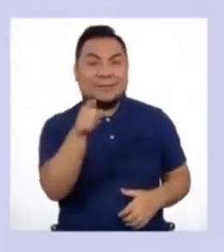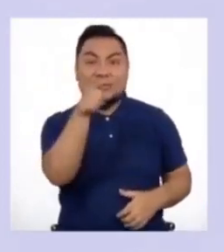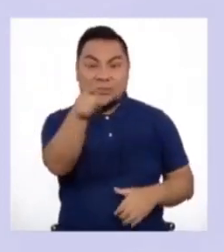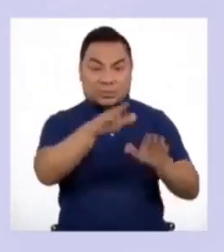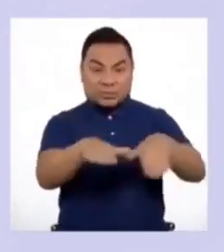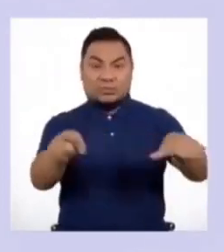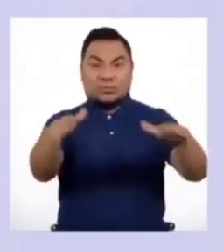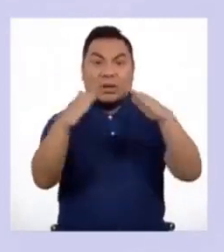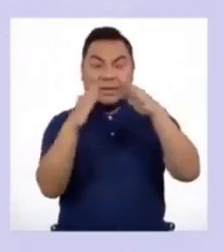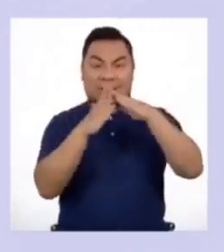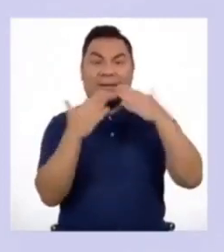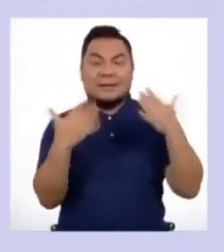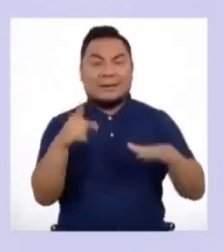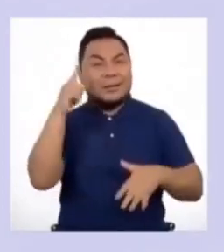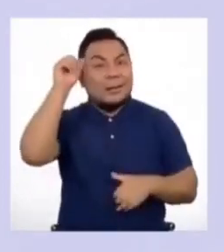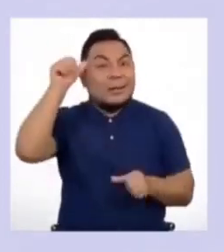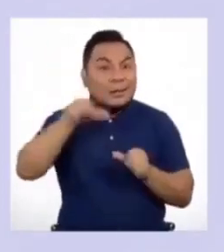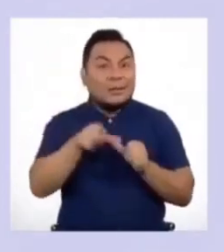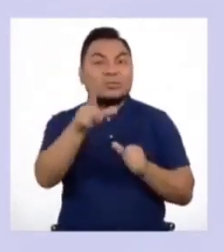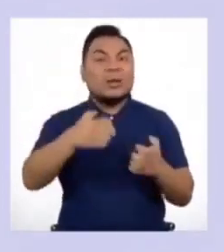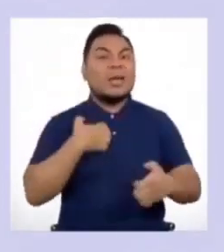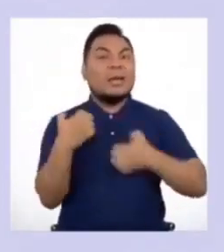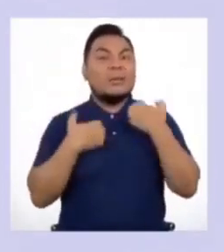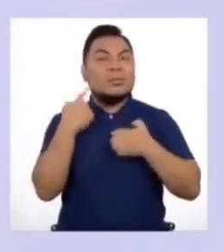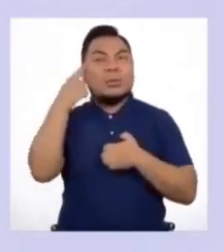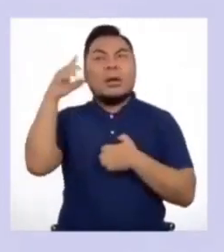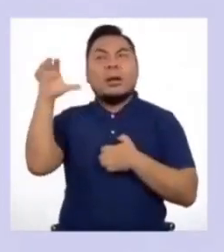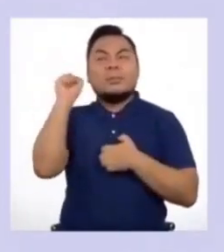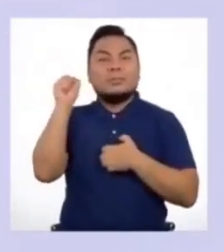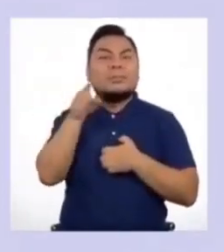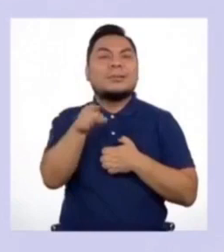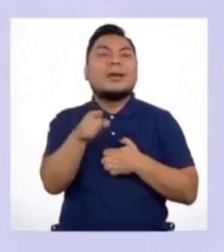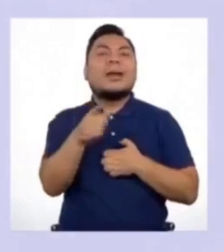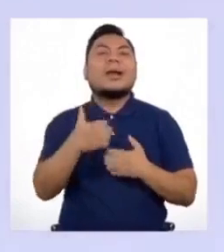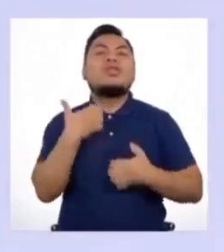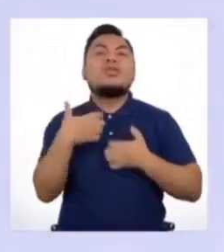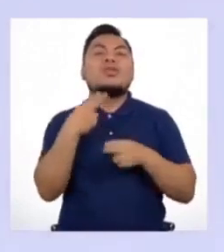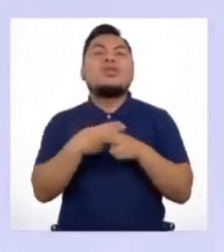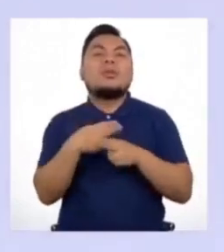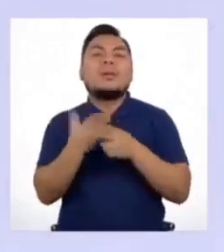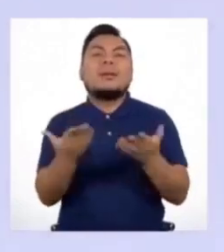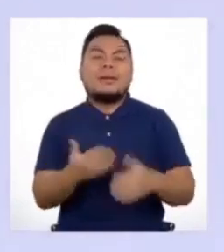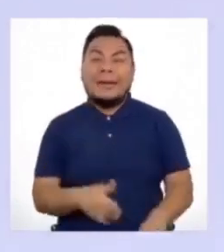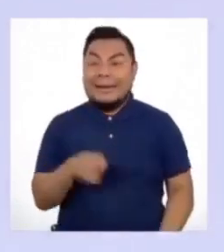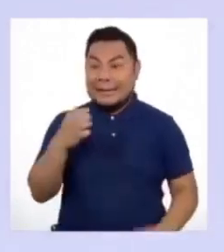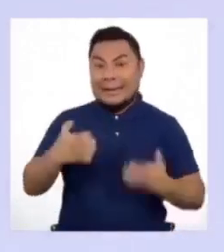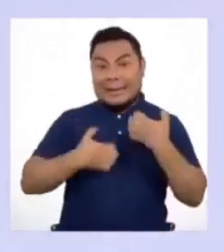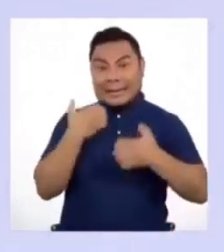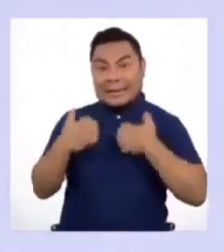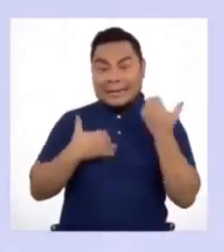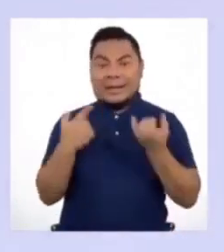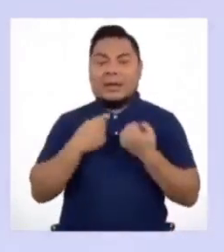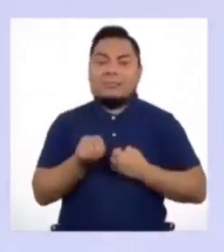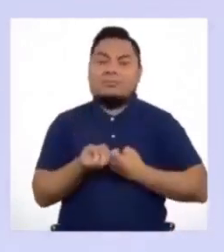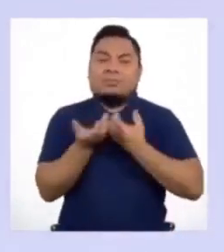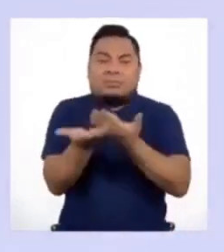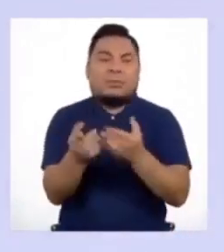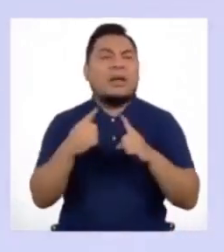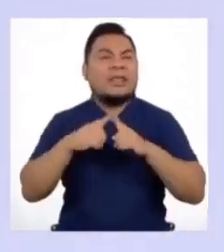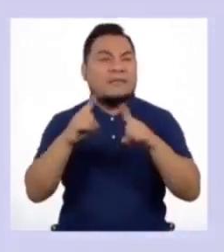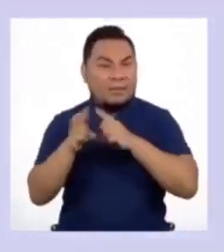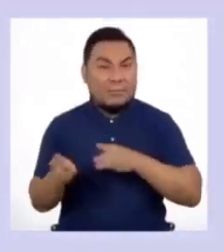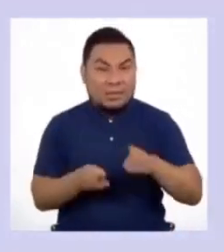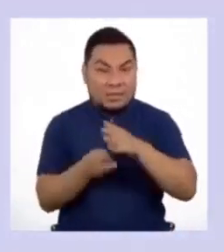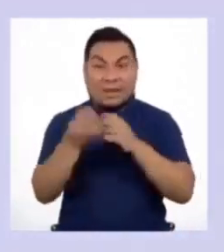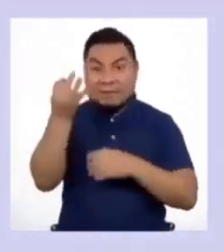y chicas en casa ya recuerdan la suya? ¿Qué nombre tiene esa emoción? Las emociones pueden ser expresadas de muchas maneras,